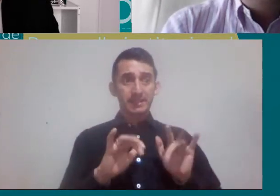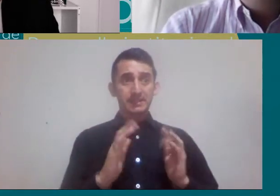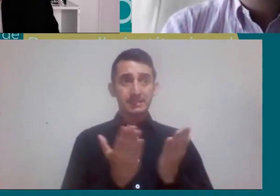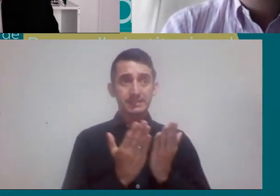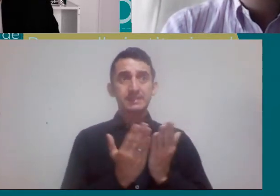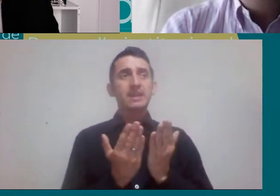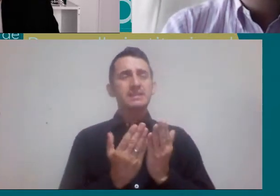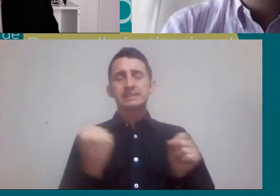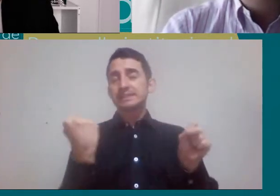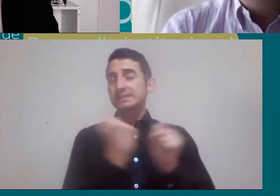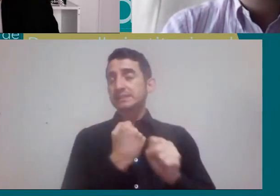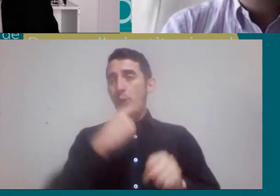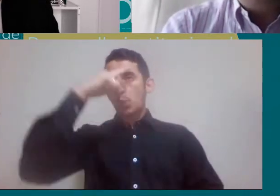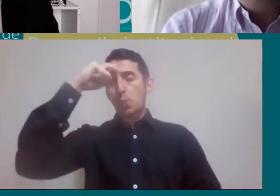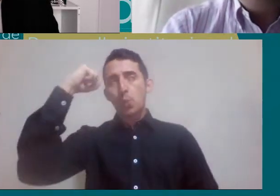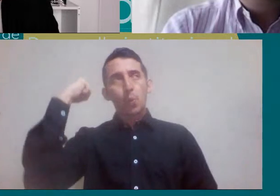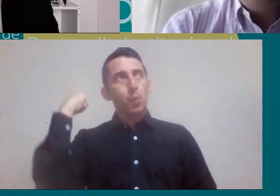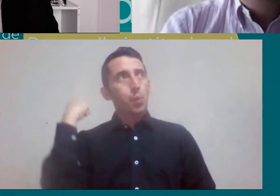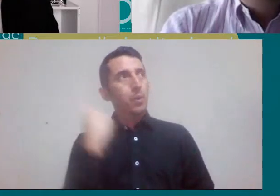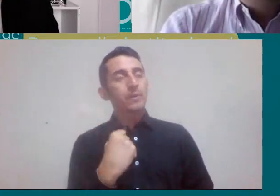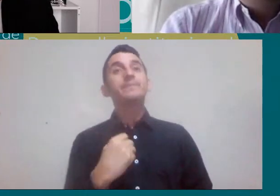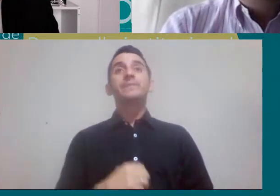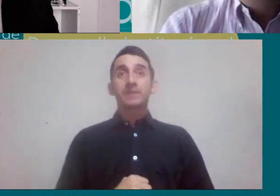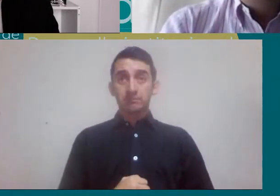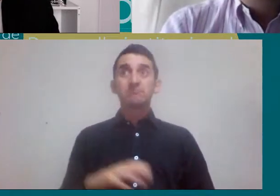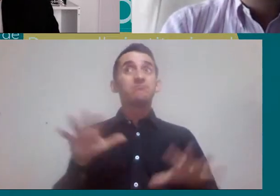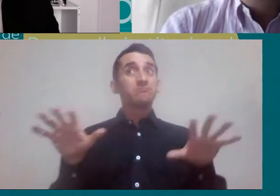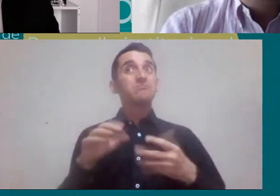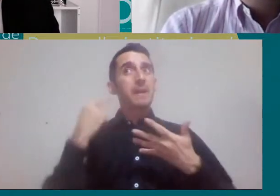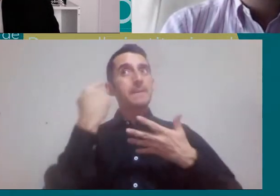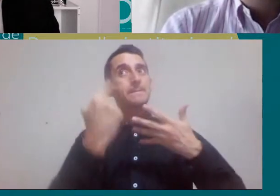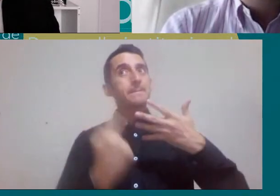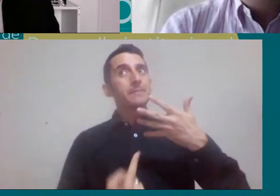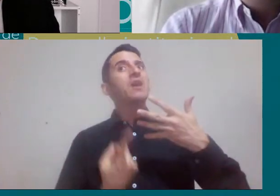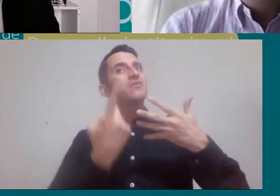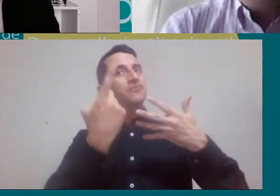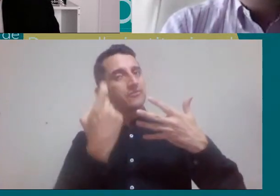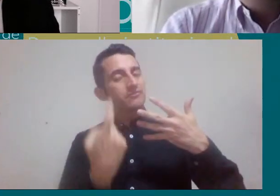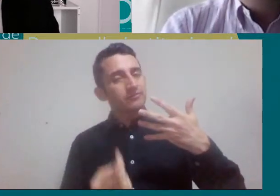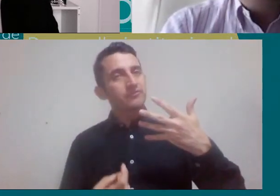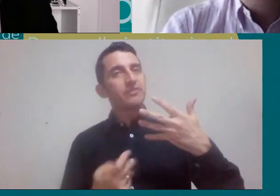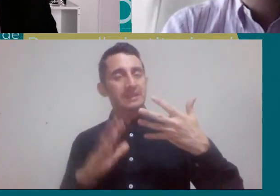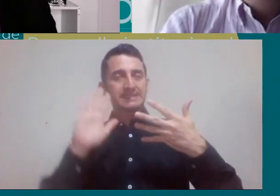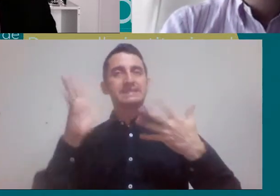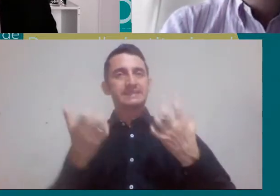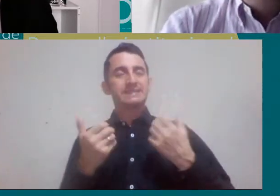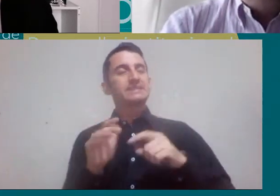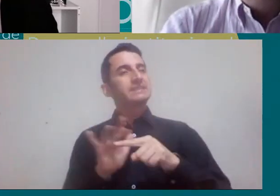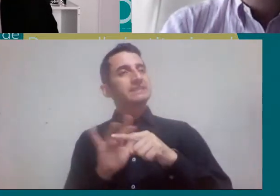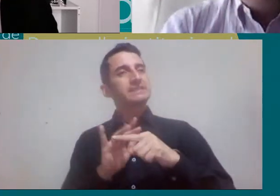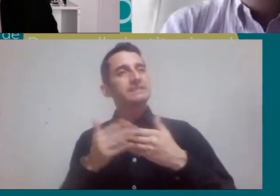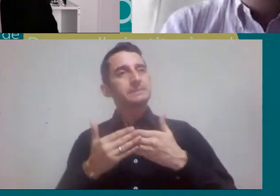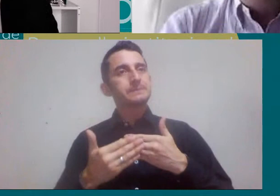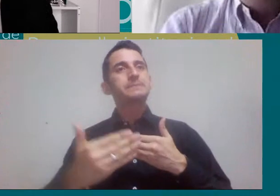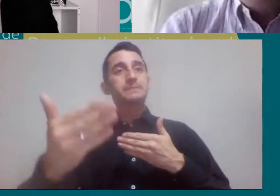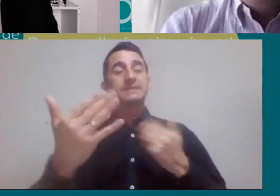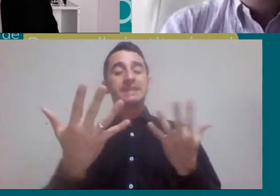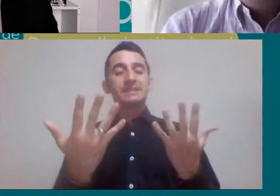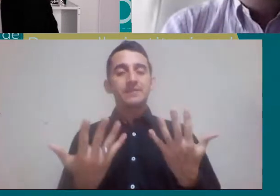actividades pendientes, estamos tratando de desarrollarlas absolutamente todo, desde la dirección administrativa, desde la